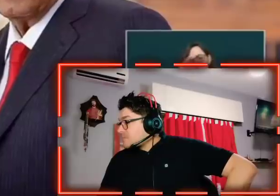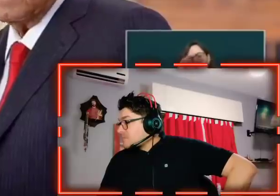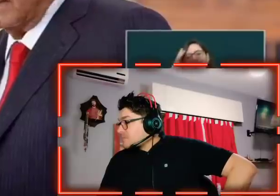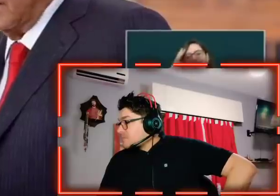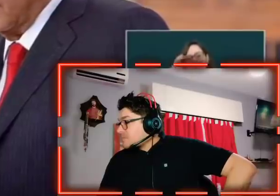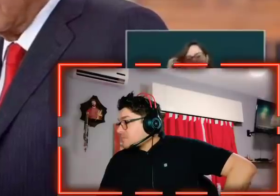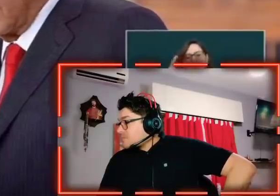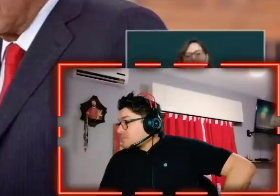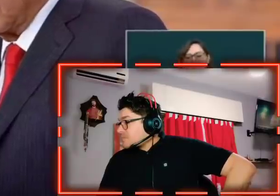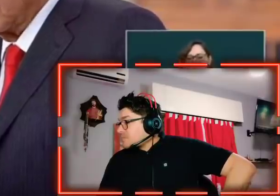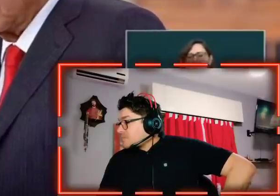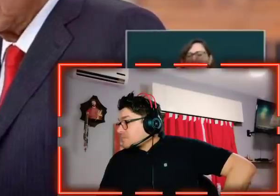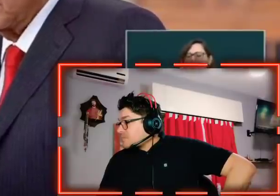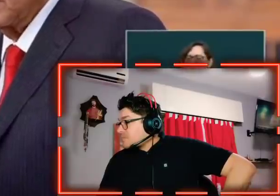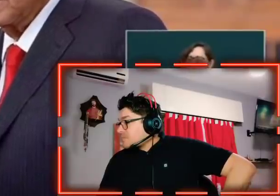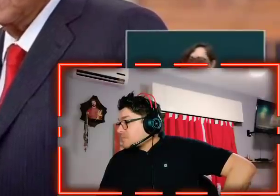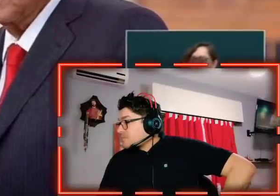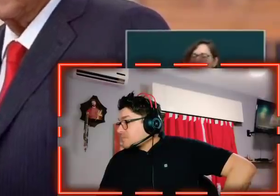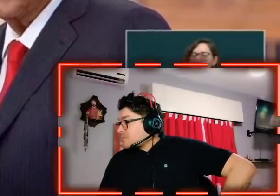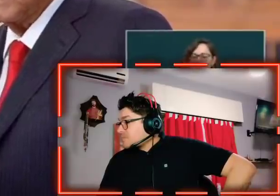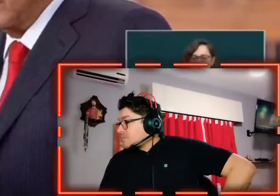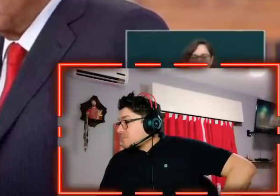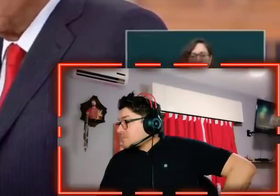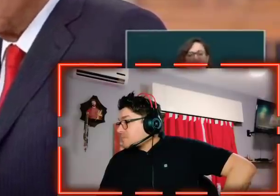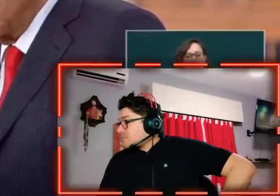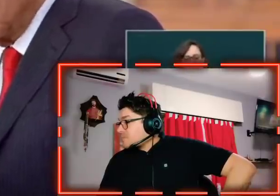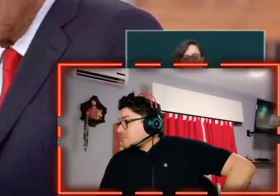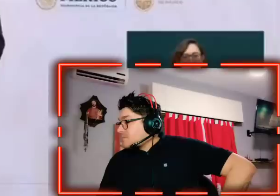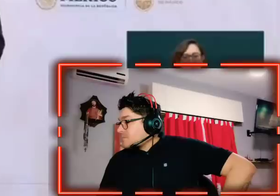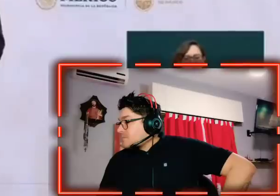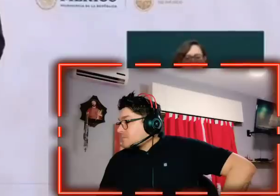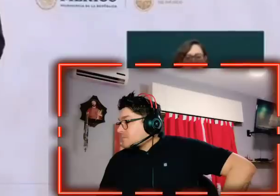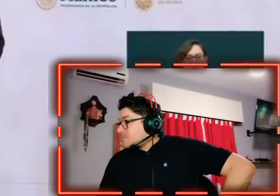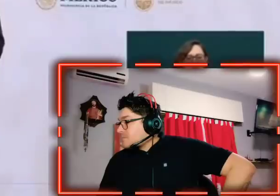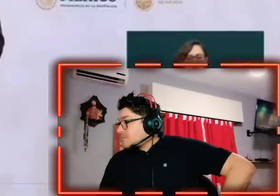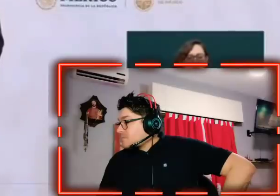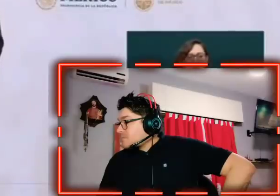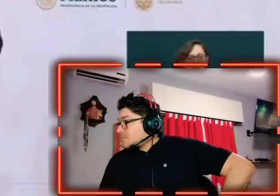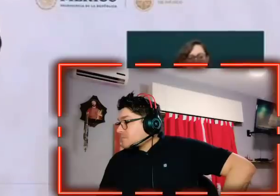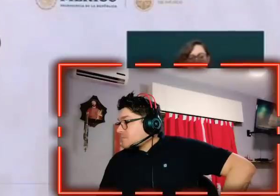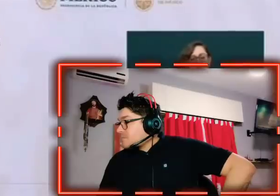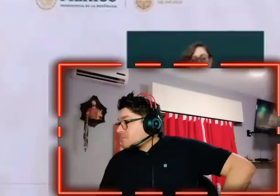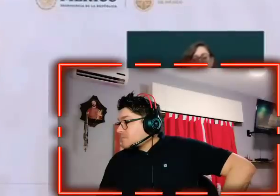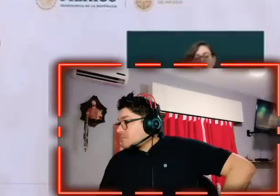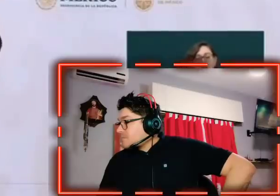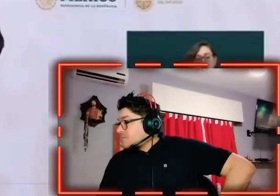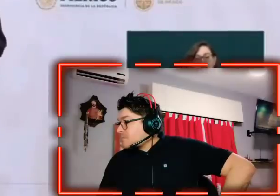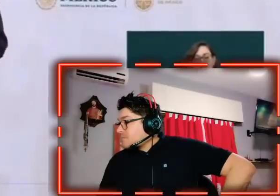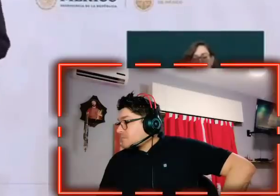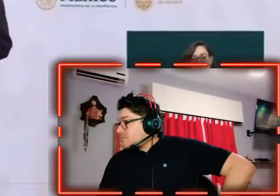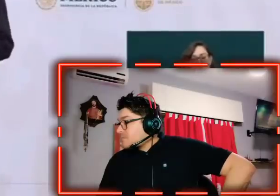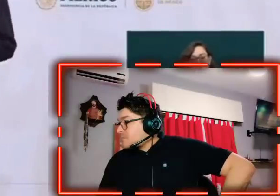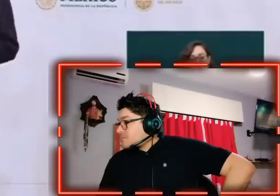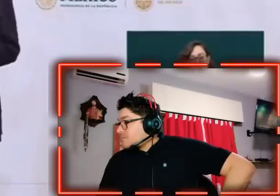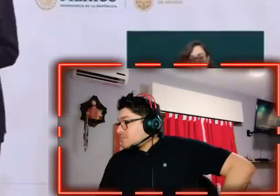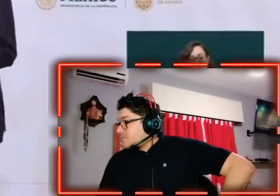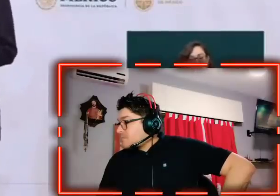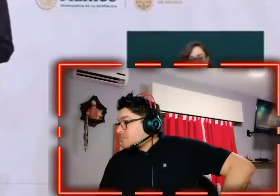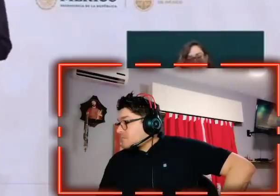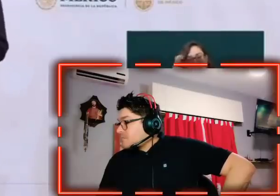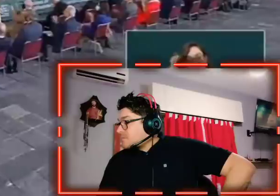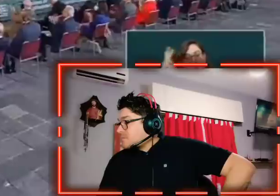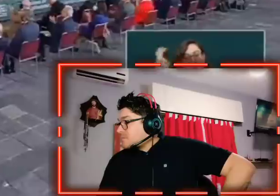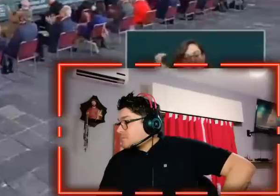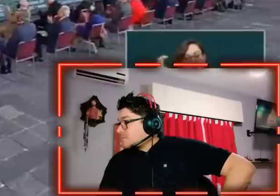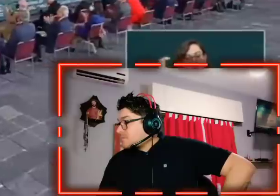pena intentarlo. Mantengamos vivo el sueño de Bolívar. Muchas gracias.